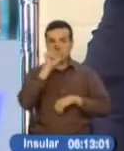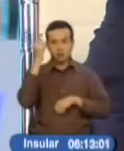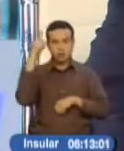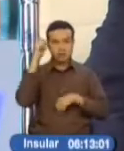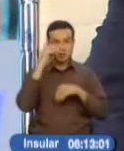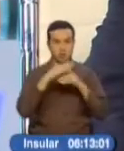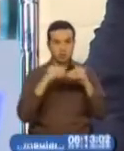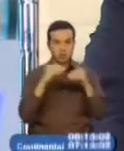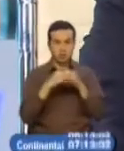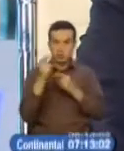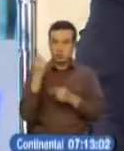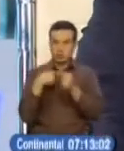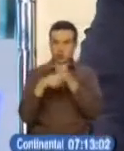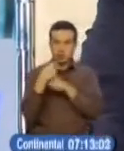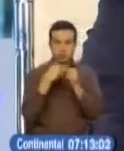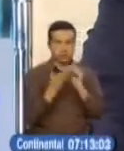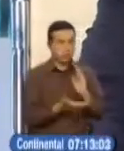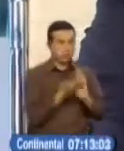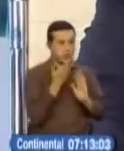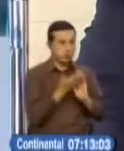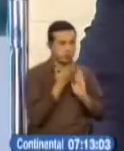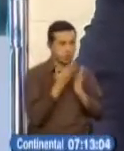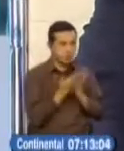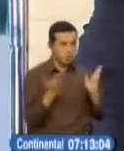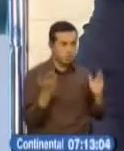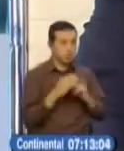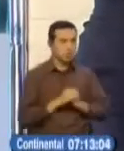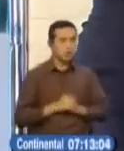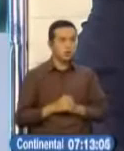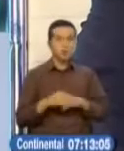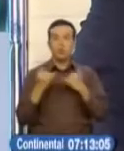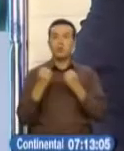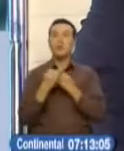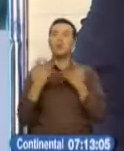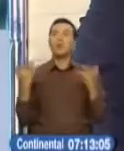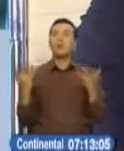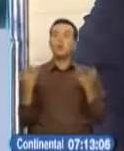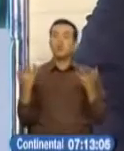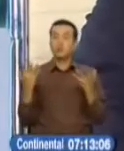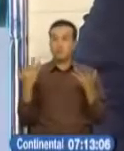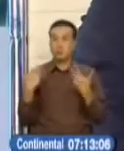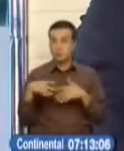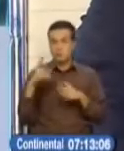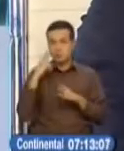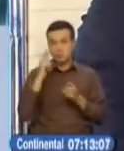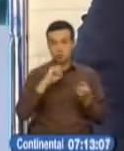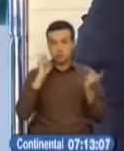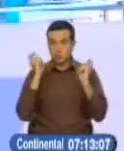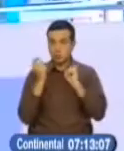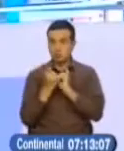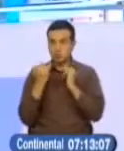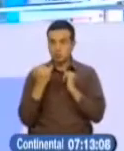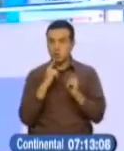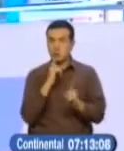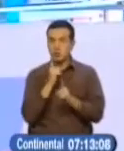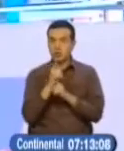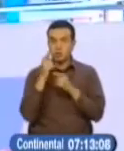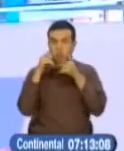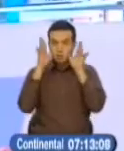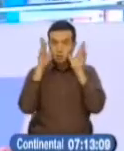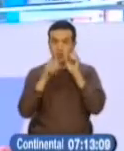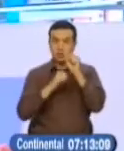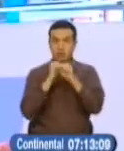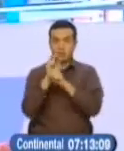millones de dólares, en incremento incluso había sido. Ahora, ¿en cuánto está? Analicemos la evolución. Bueno, a corte a diciembre